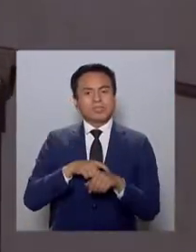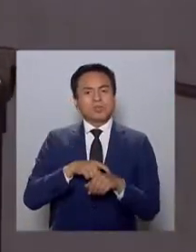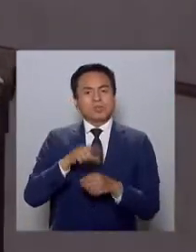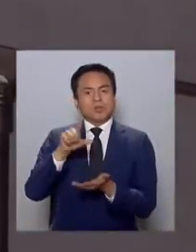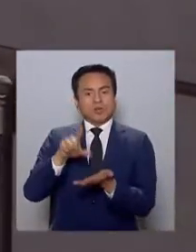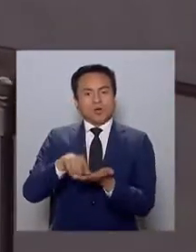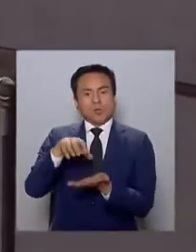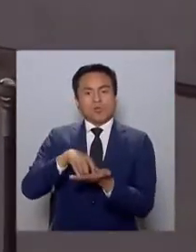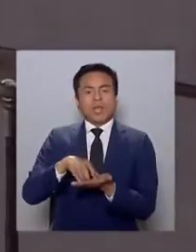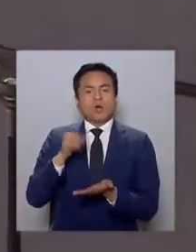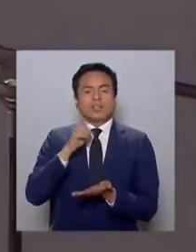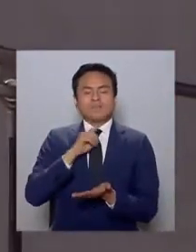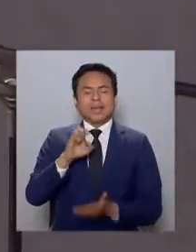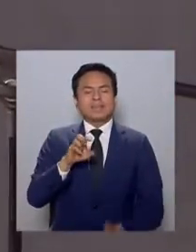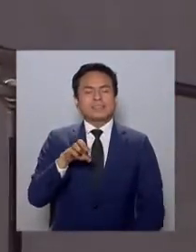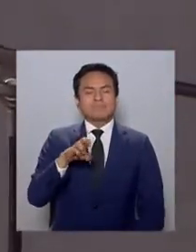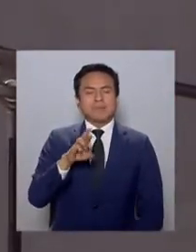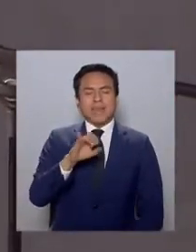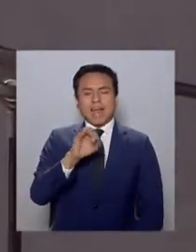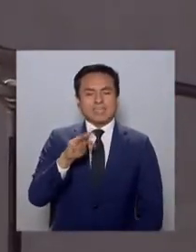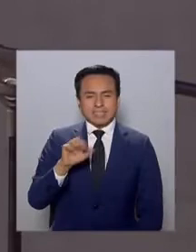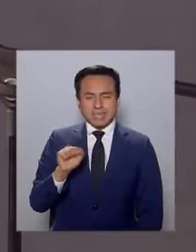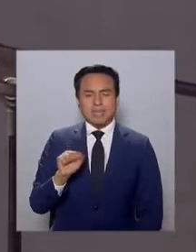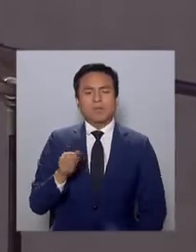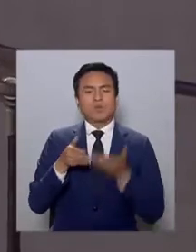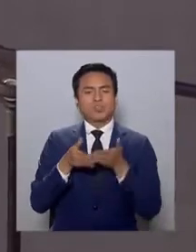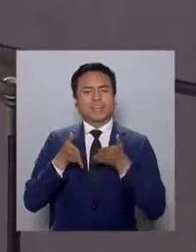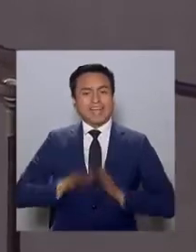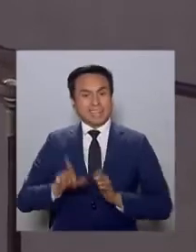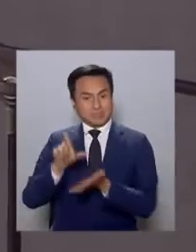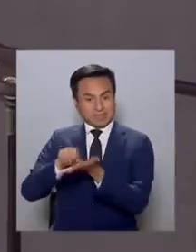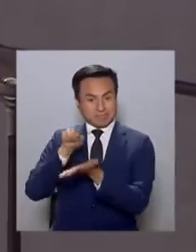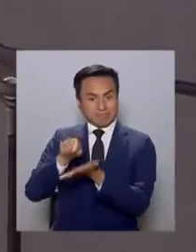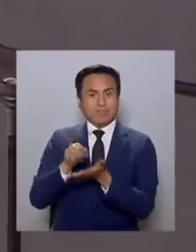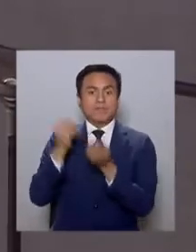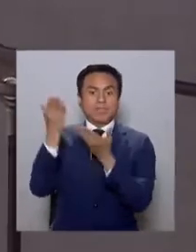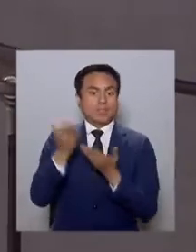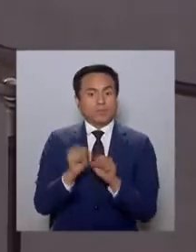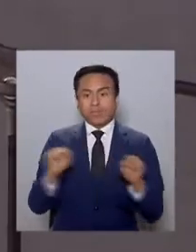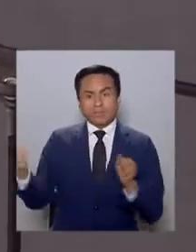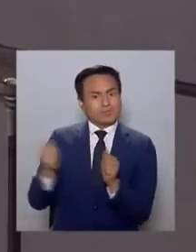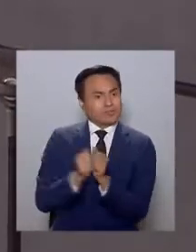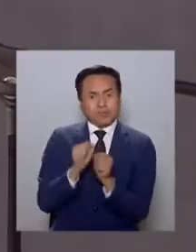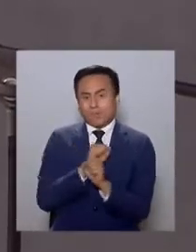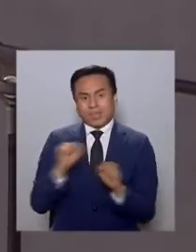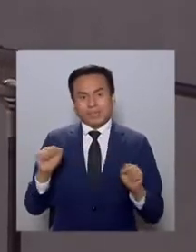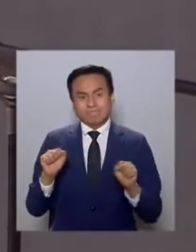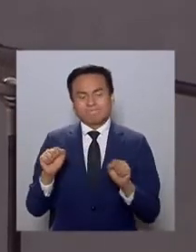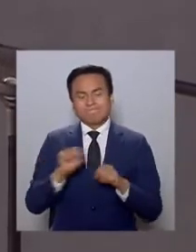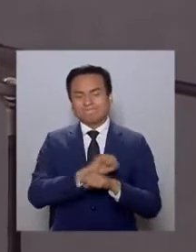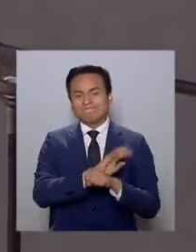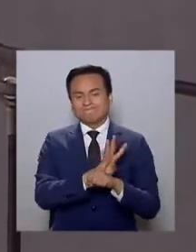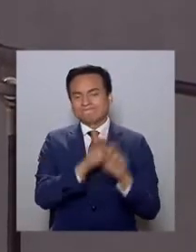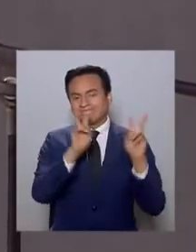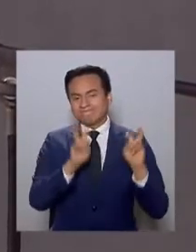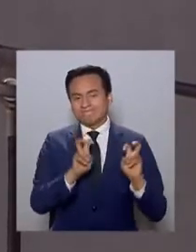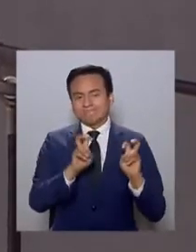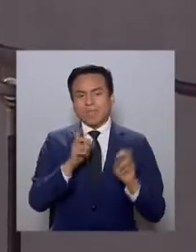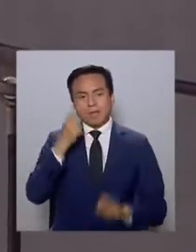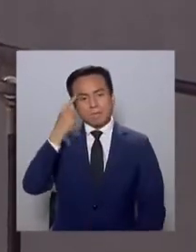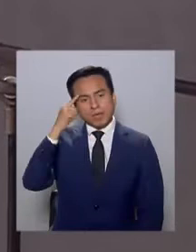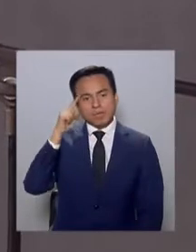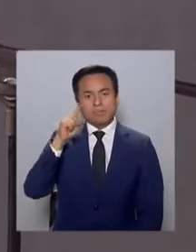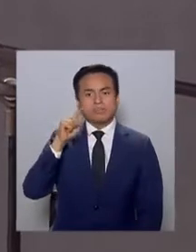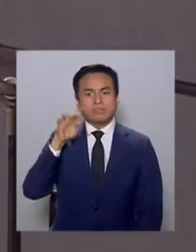comuna que alberga la ciudad de Puerto Natales, le doy la bienvenida a alguien que no puede estar con nosotros también por efectos de la pandemia, pero que sé